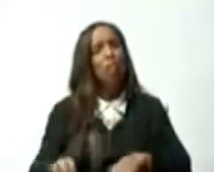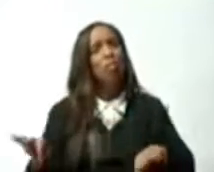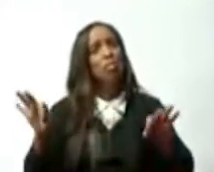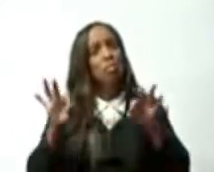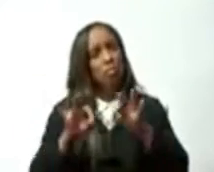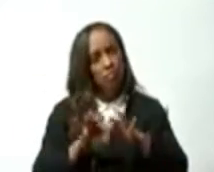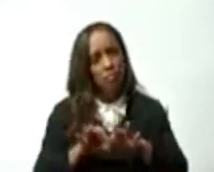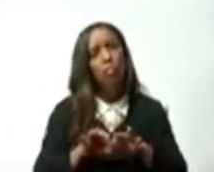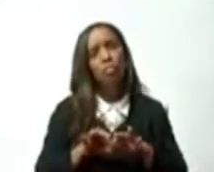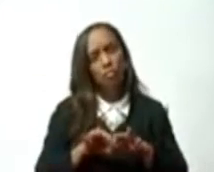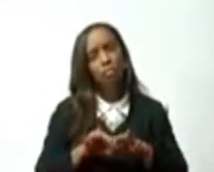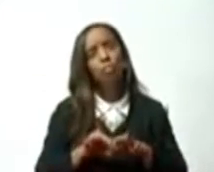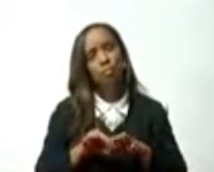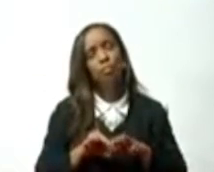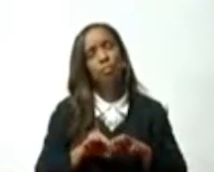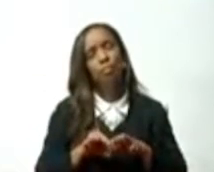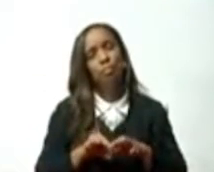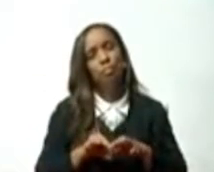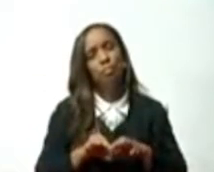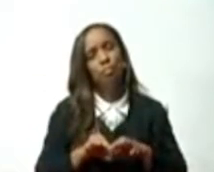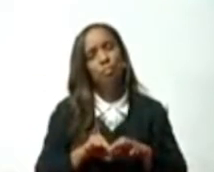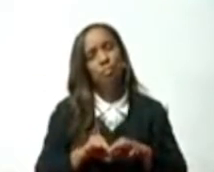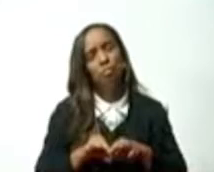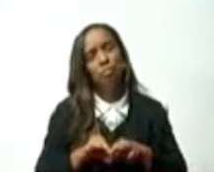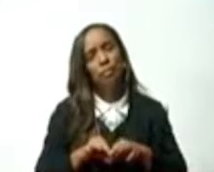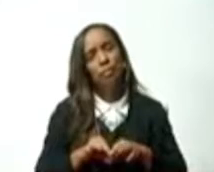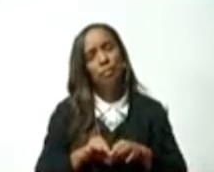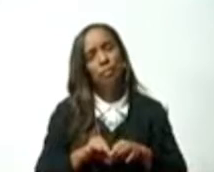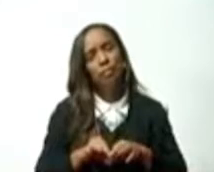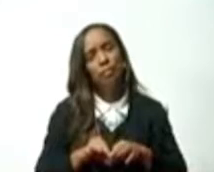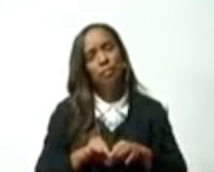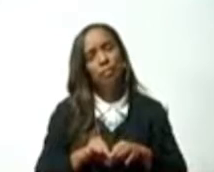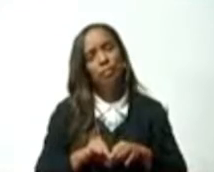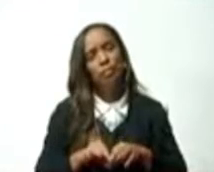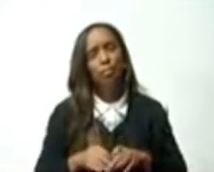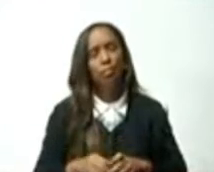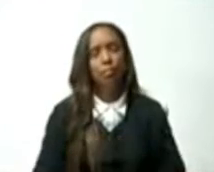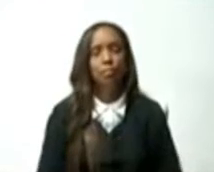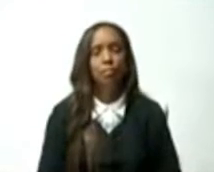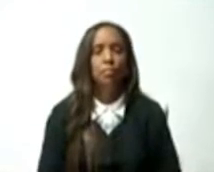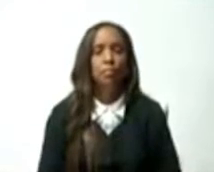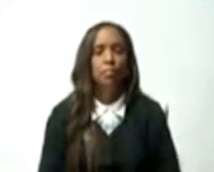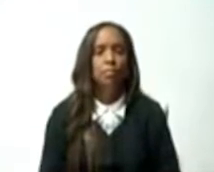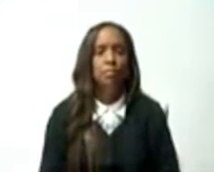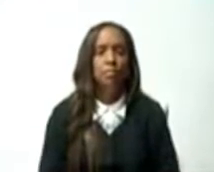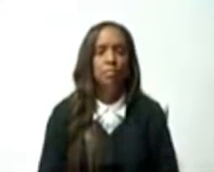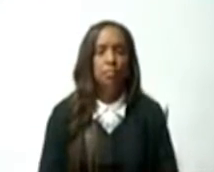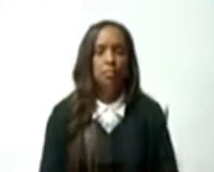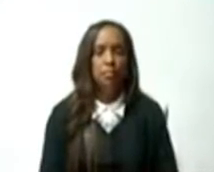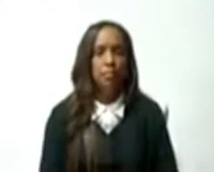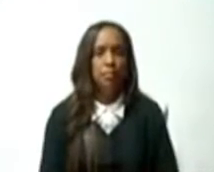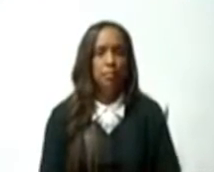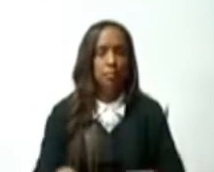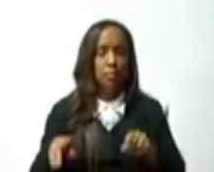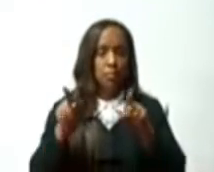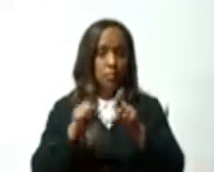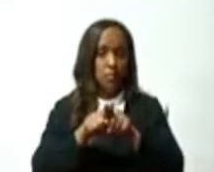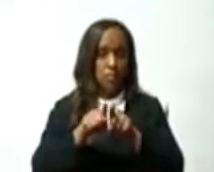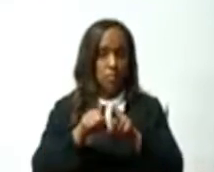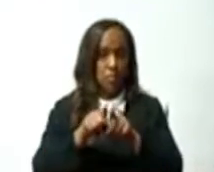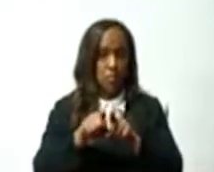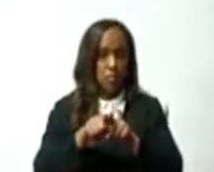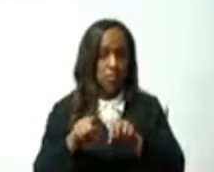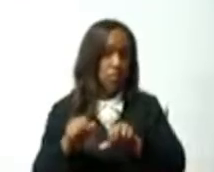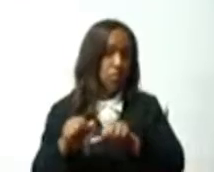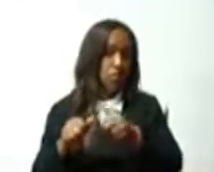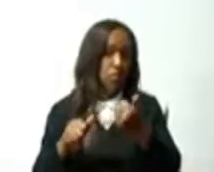que, además de eso, yo creo, del otro proyecto, presidente, la iniciativa de las 500